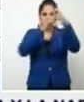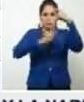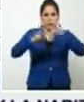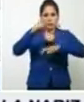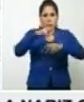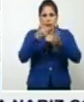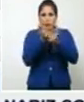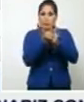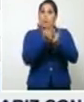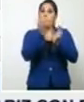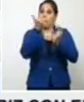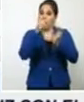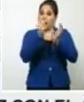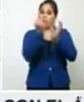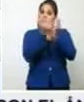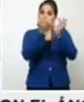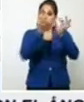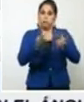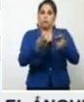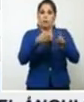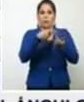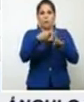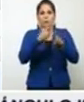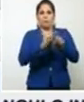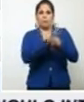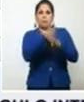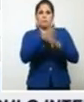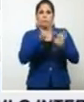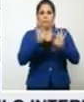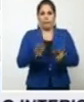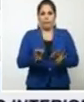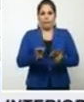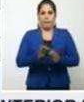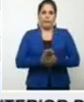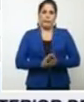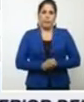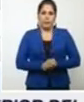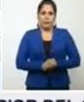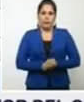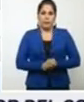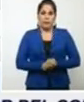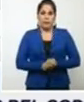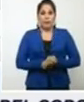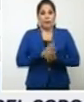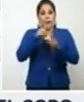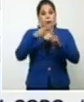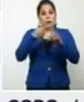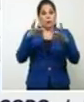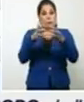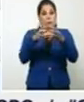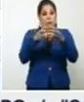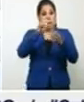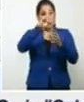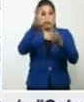10 casos resultaron positivos a la COVID-19. Y ya sumamos un total